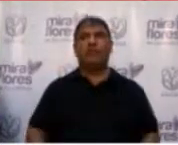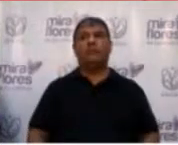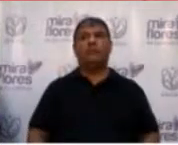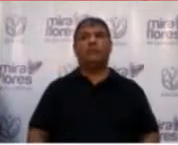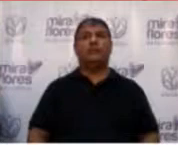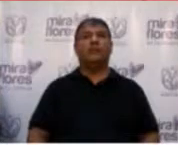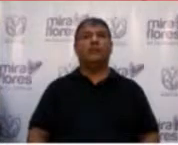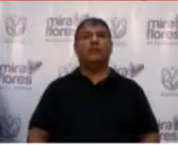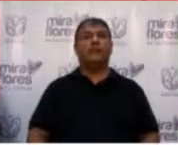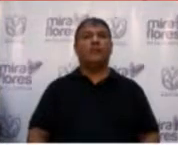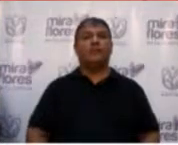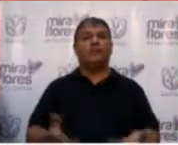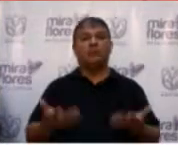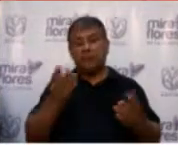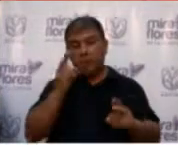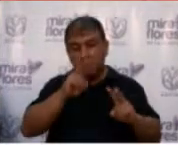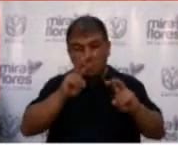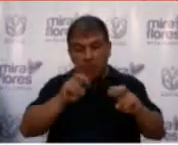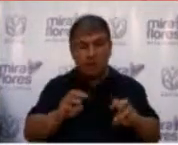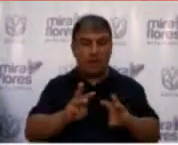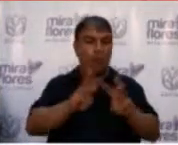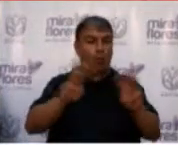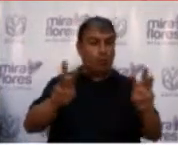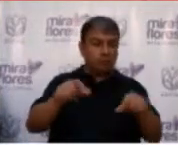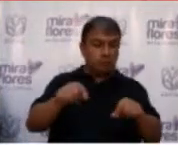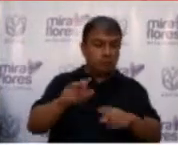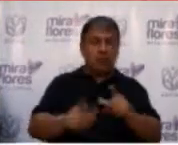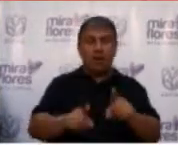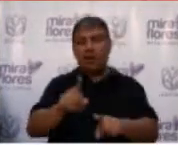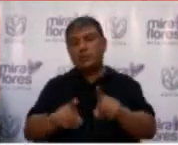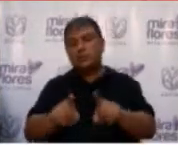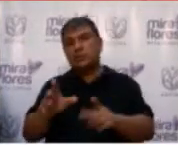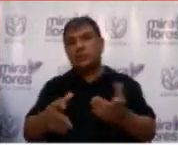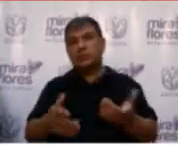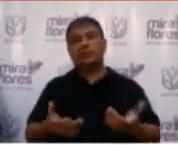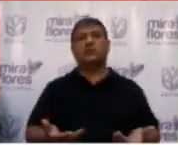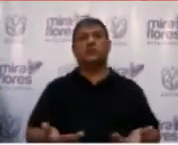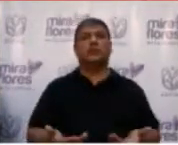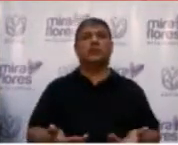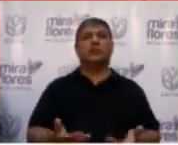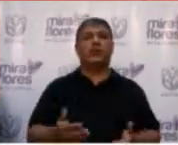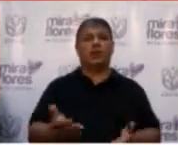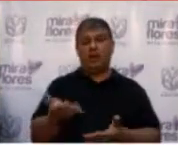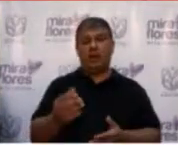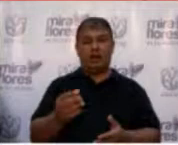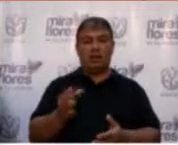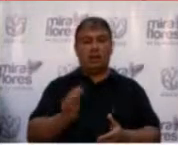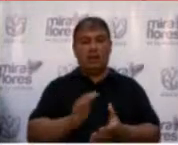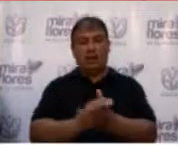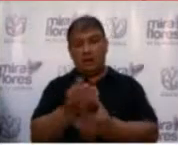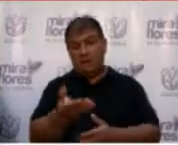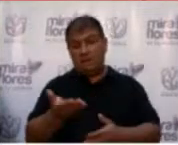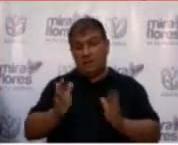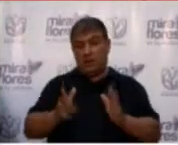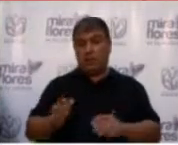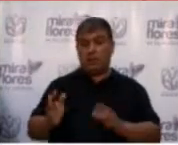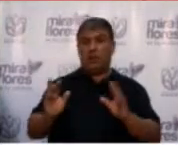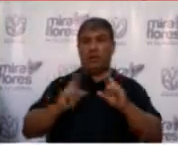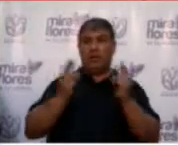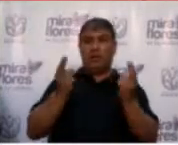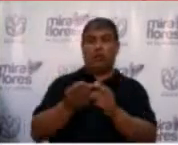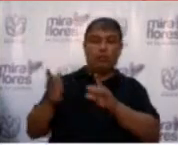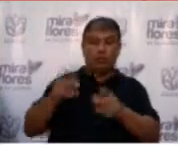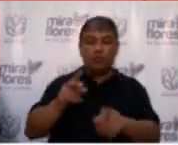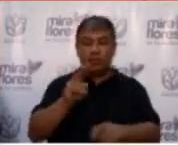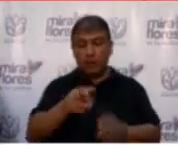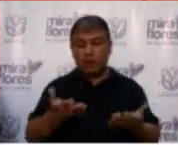Revisando después la página web con algunos invitados a la reunión,